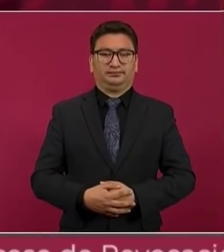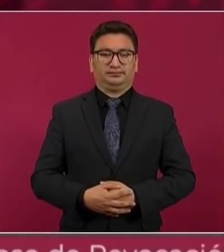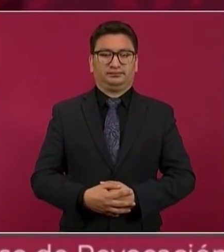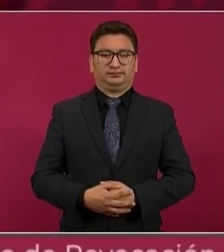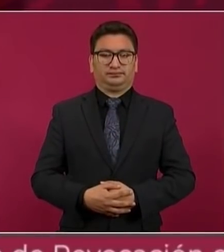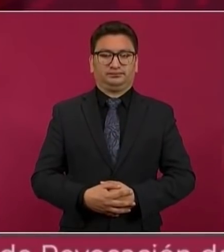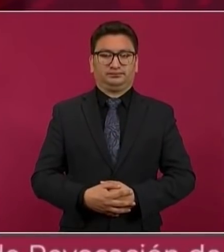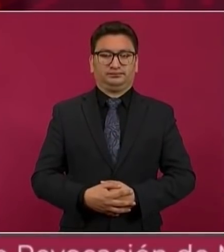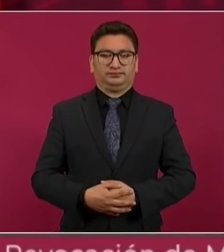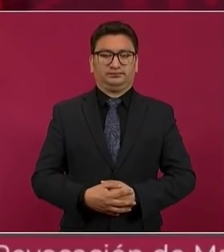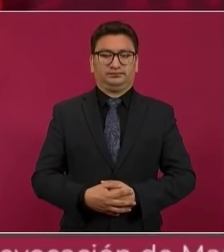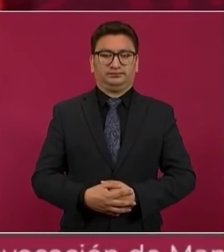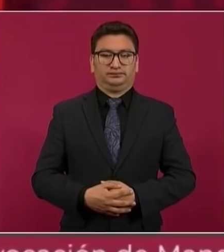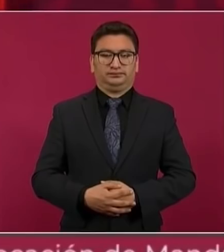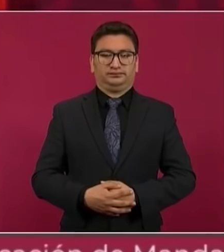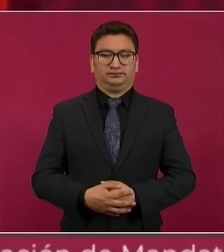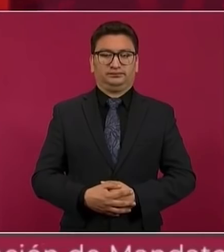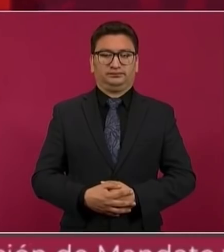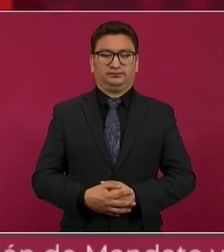Hubieron algunos,